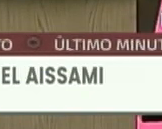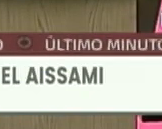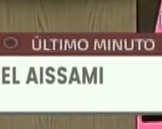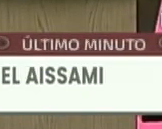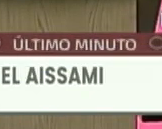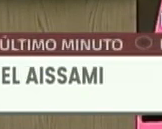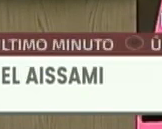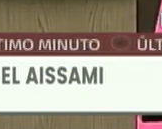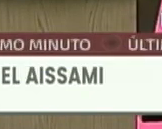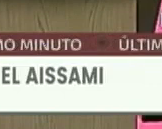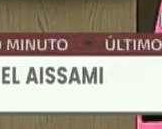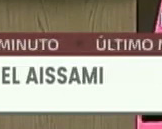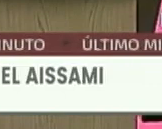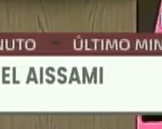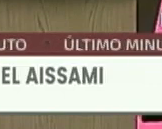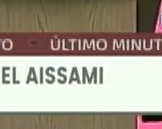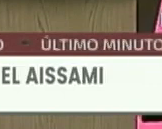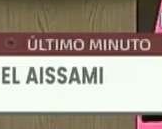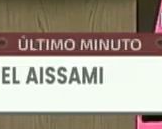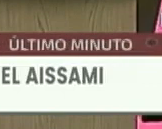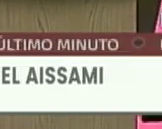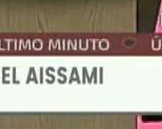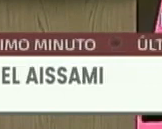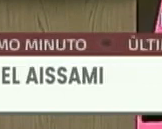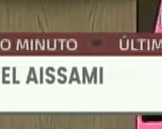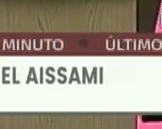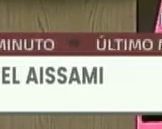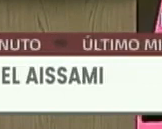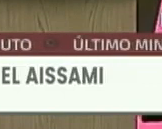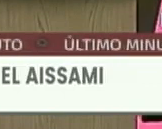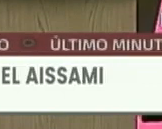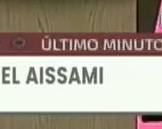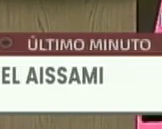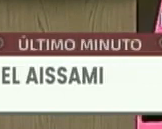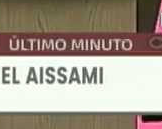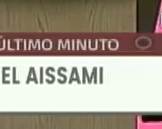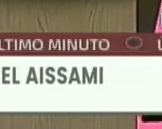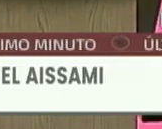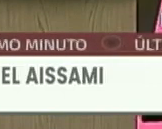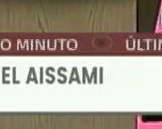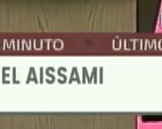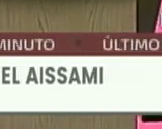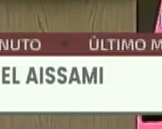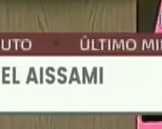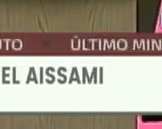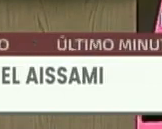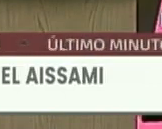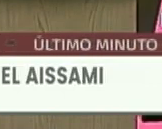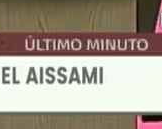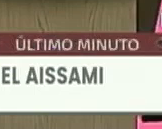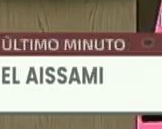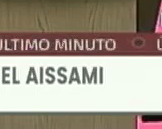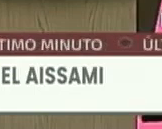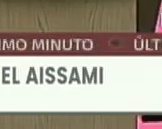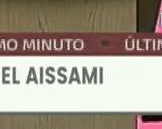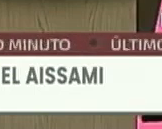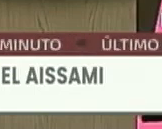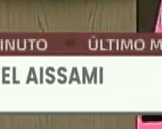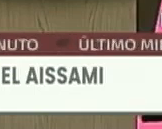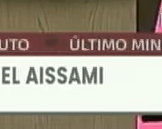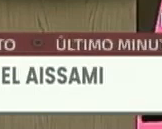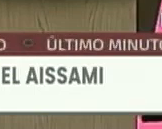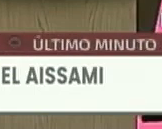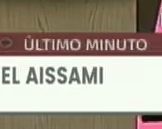las 6 de la tarde, que la jornada fue extraordinaria. No se ha presentado ningún